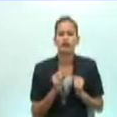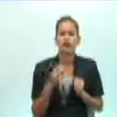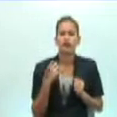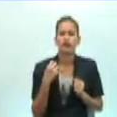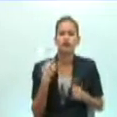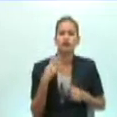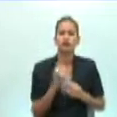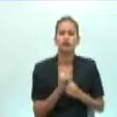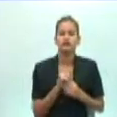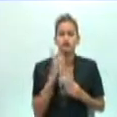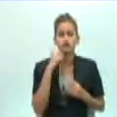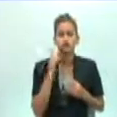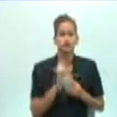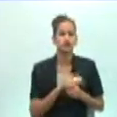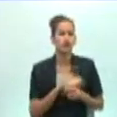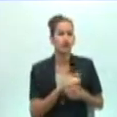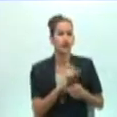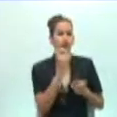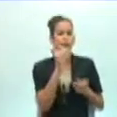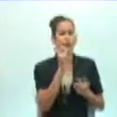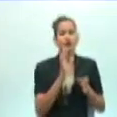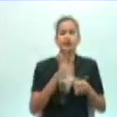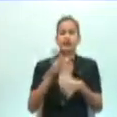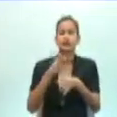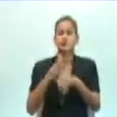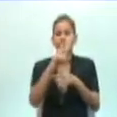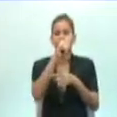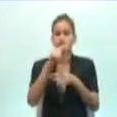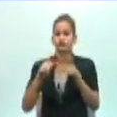su significado. Adelante.